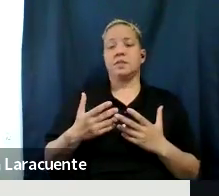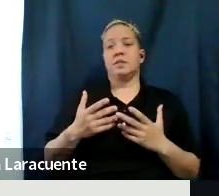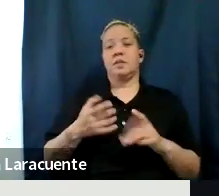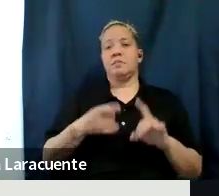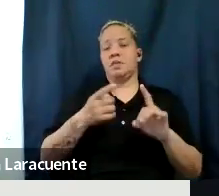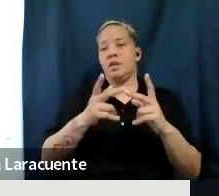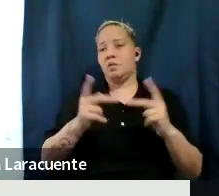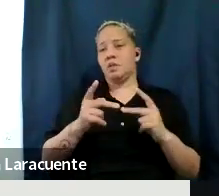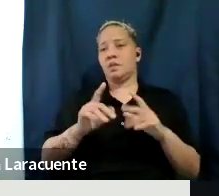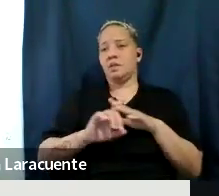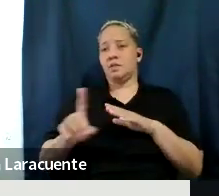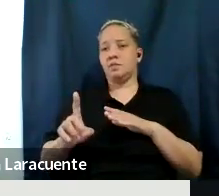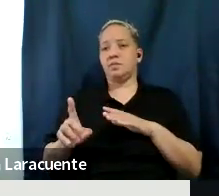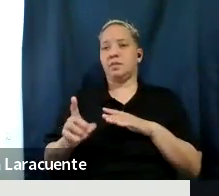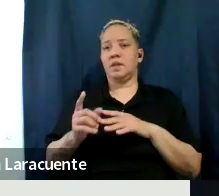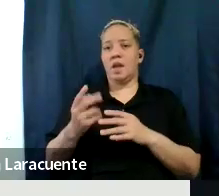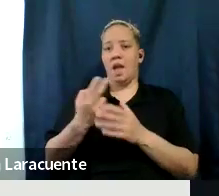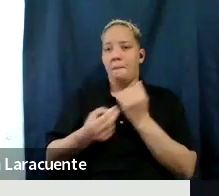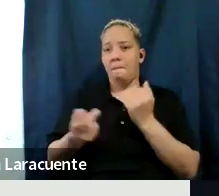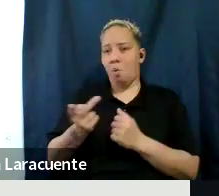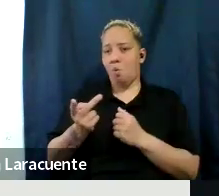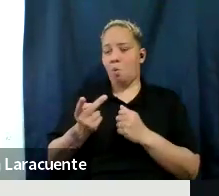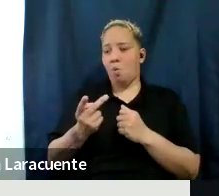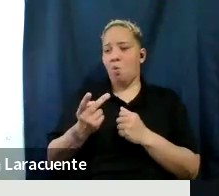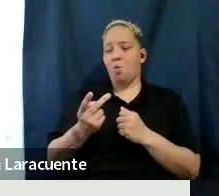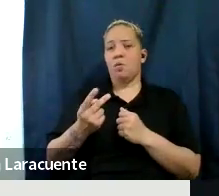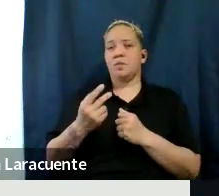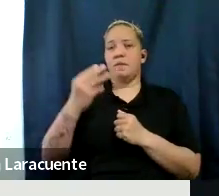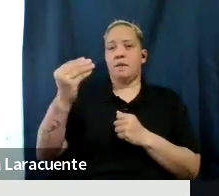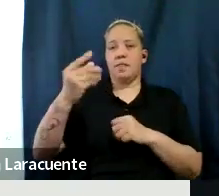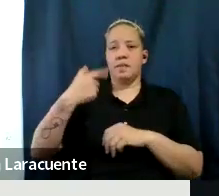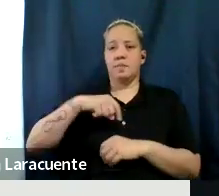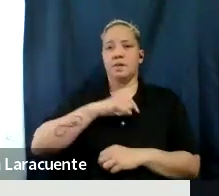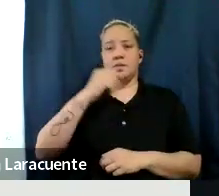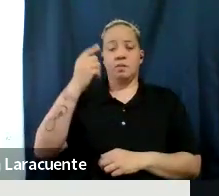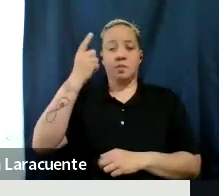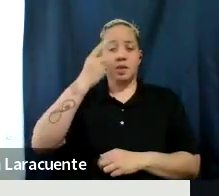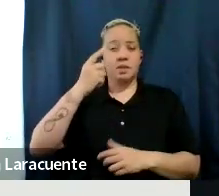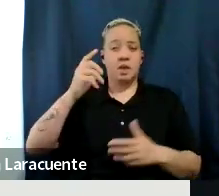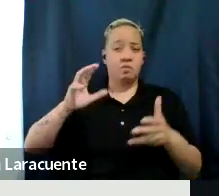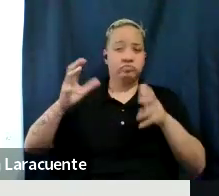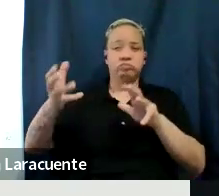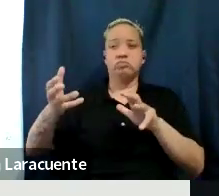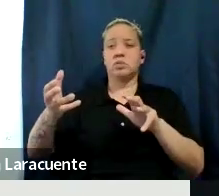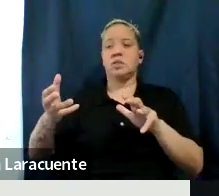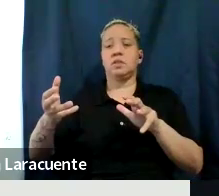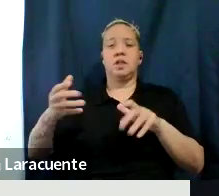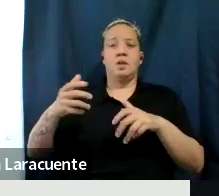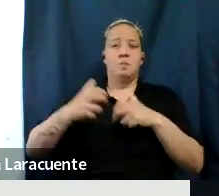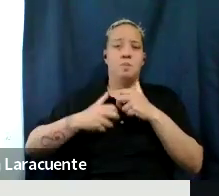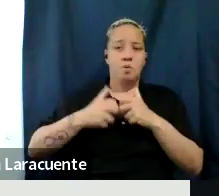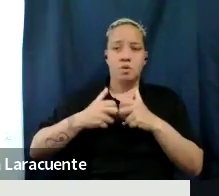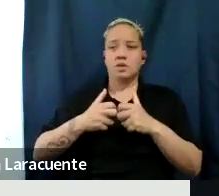Juan Ramón Jiménez y Zenobia Camprubí, cuando salen de España, piensan que el tumulto, que en fin, la trifulca organizada